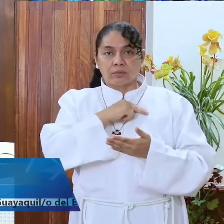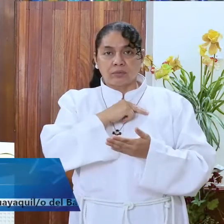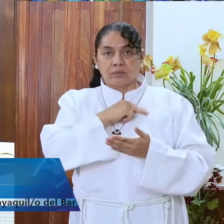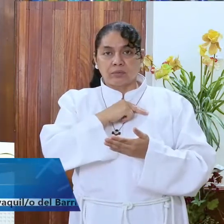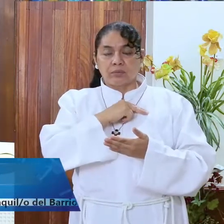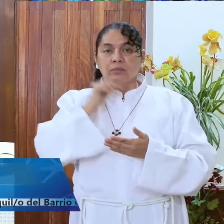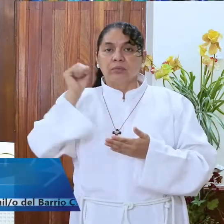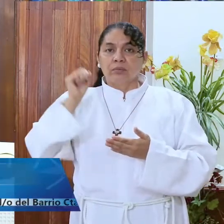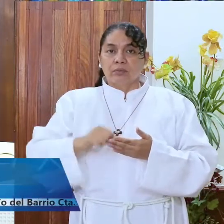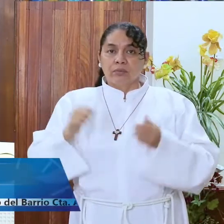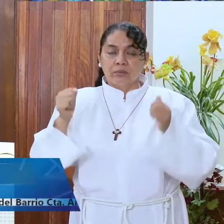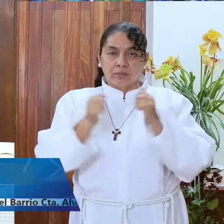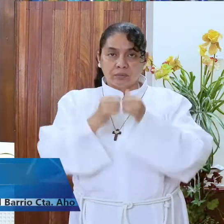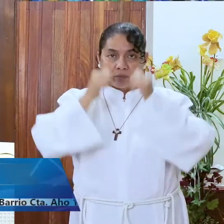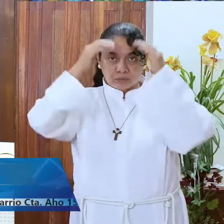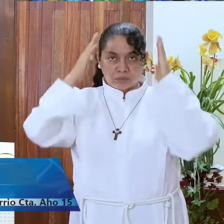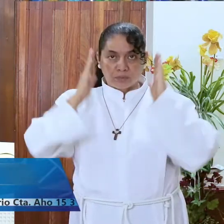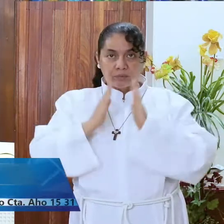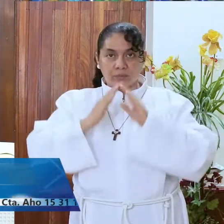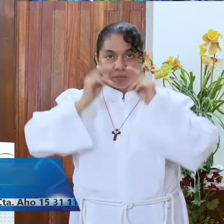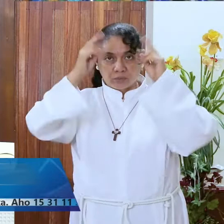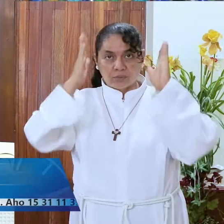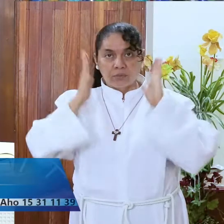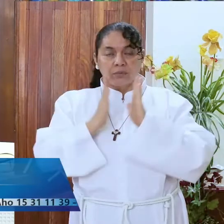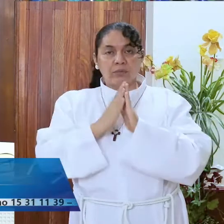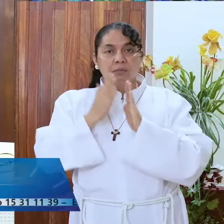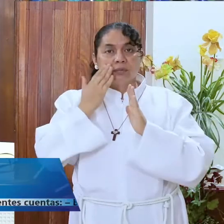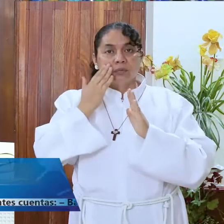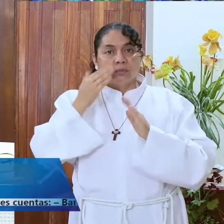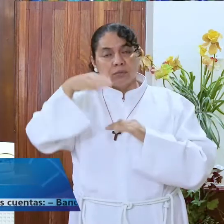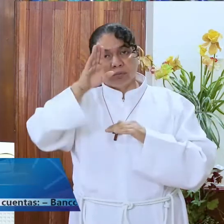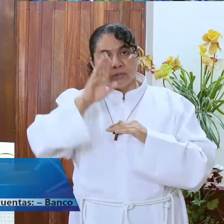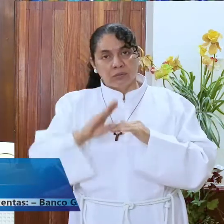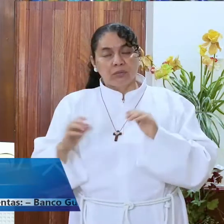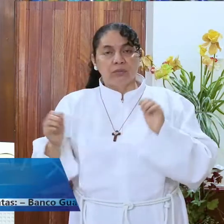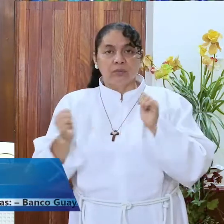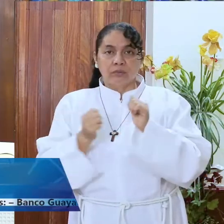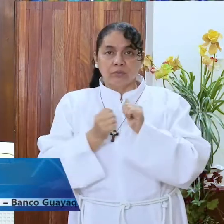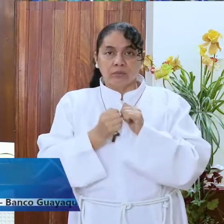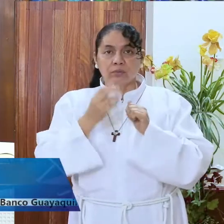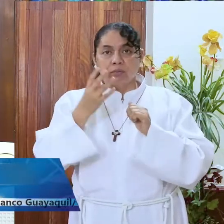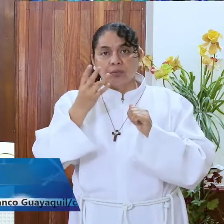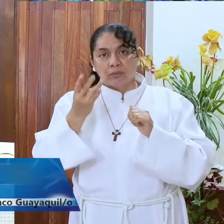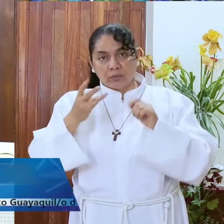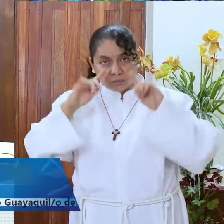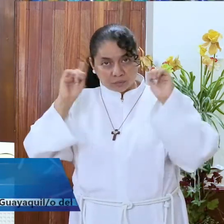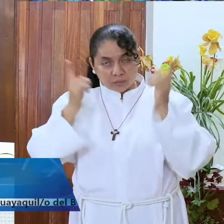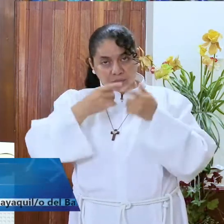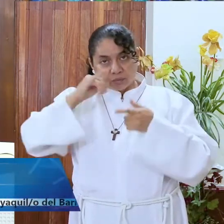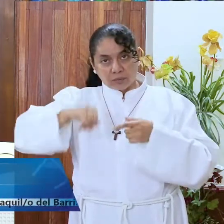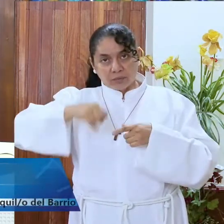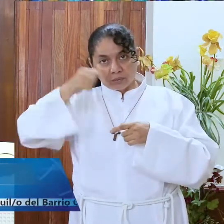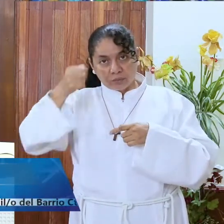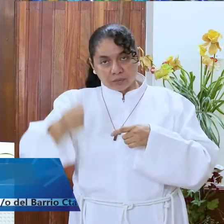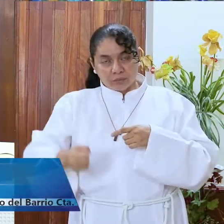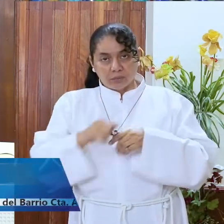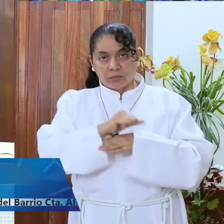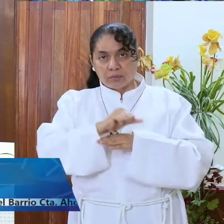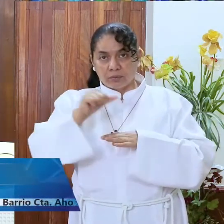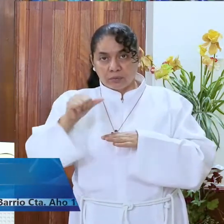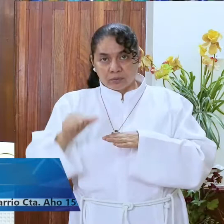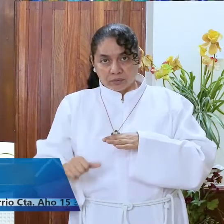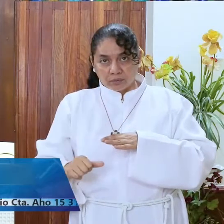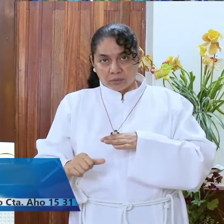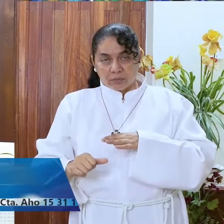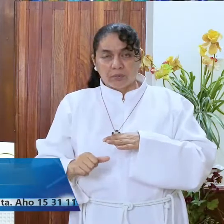y así con maría la virgen madre de dios su esposo san jose los apóstoles y cuantos